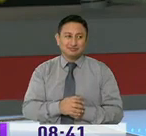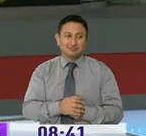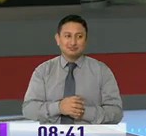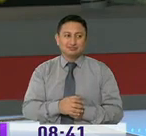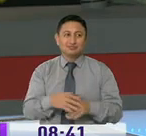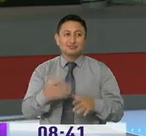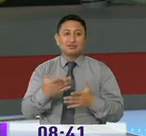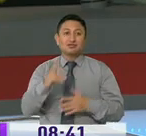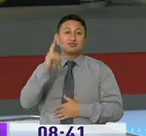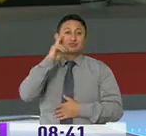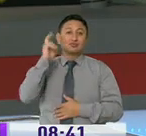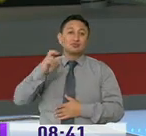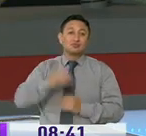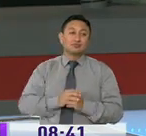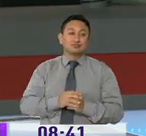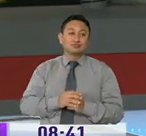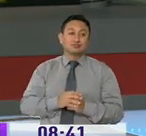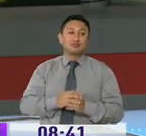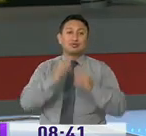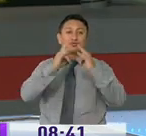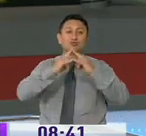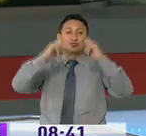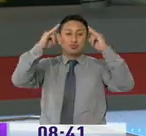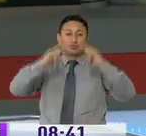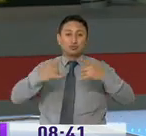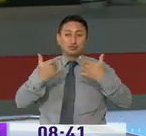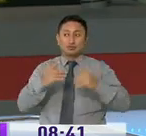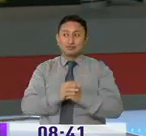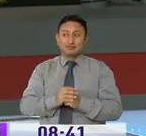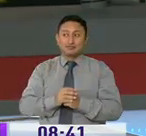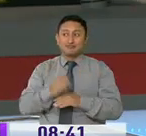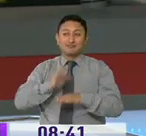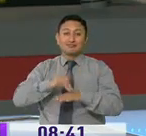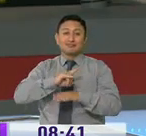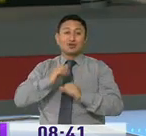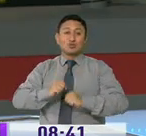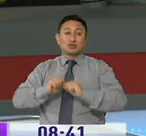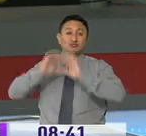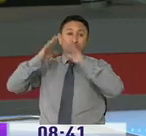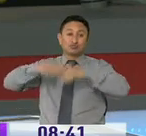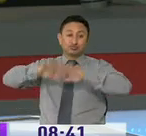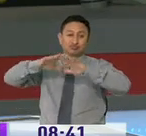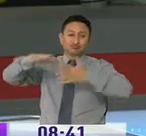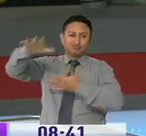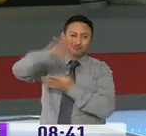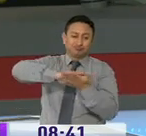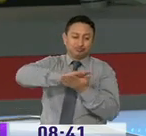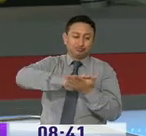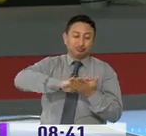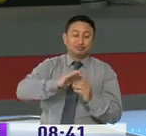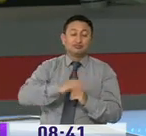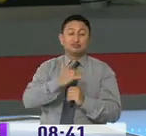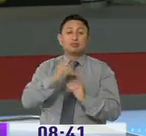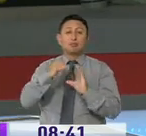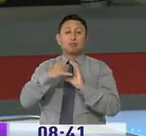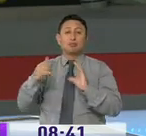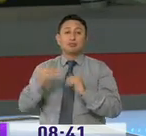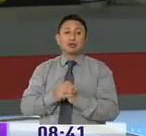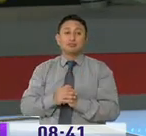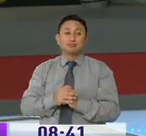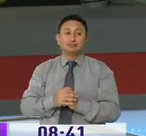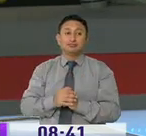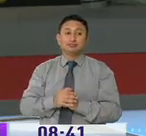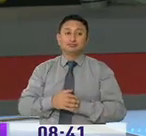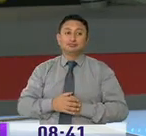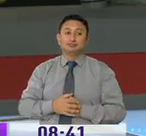Campañas turísticas, cabañas turísticas, fueron arrasadas por la fuerza del mar en la comuna Libertador Bolívar. Esto pertenece a vecinos del